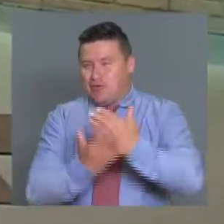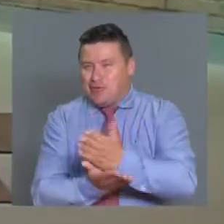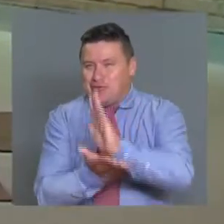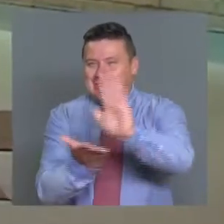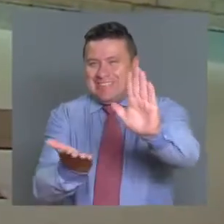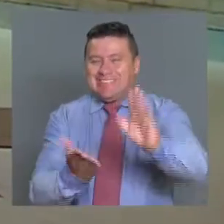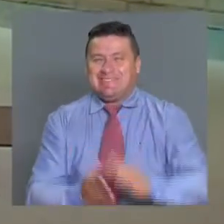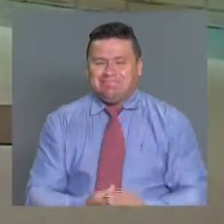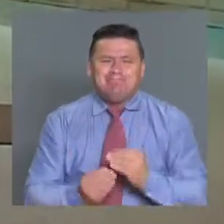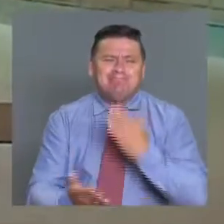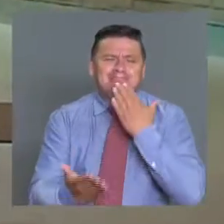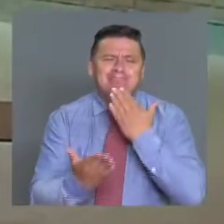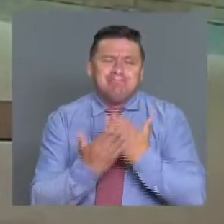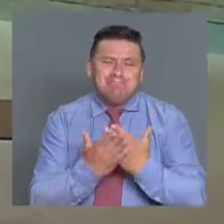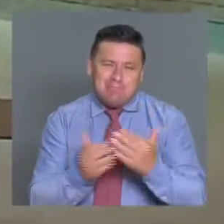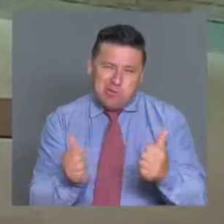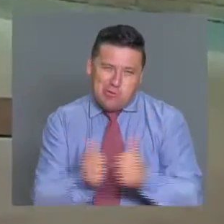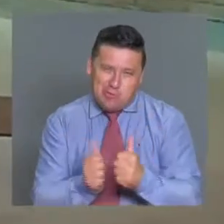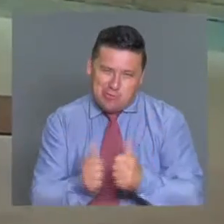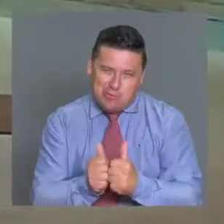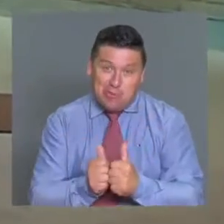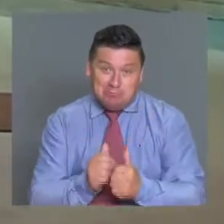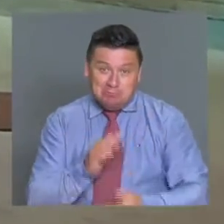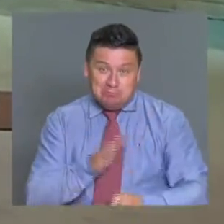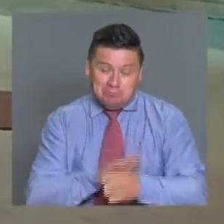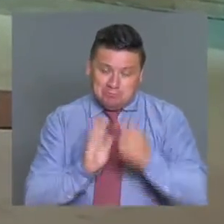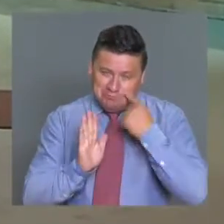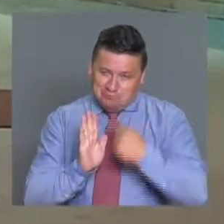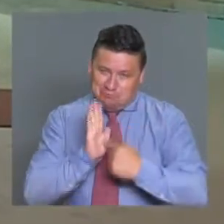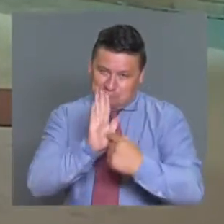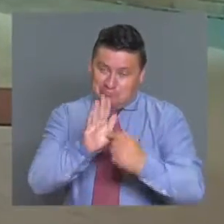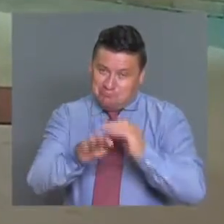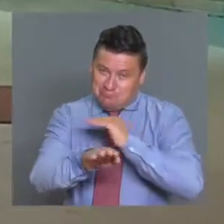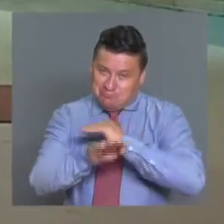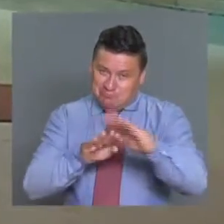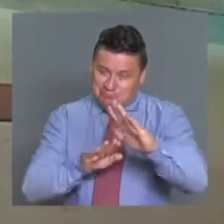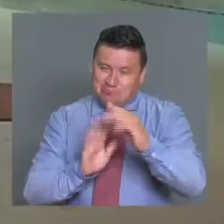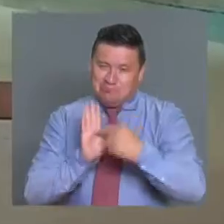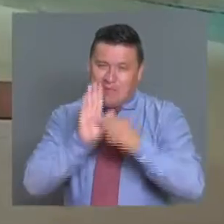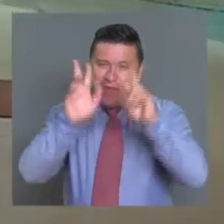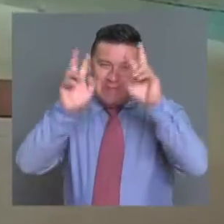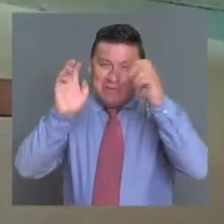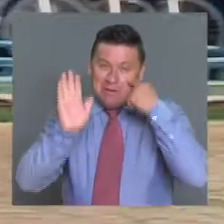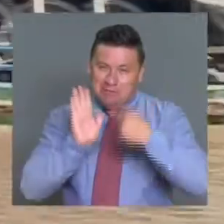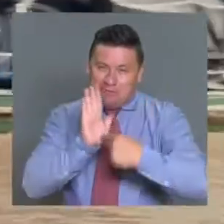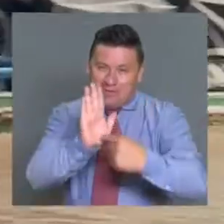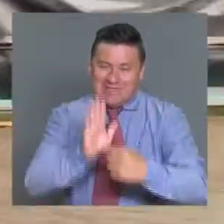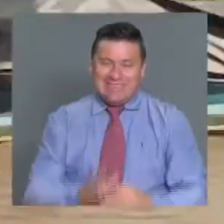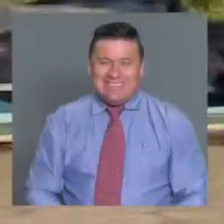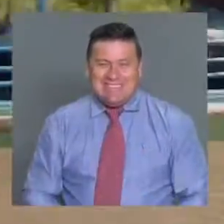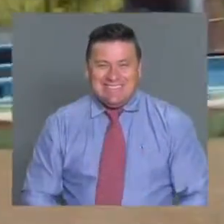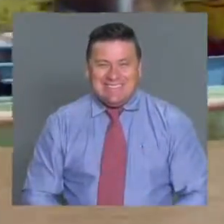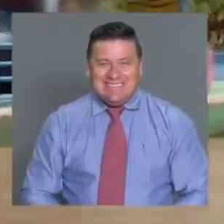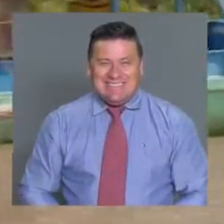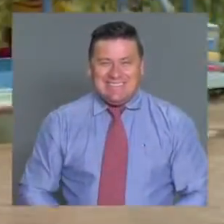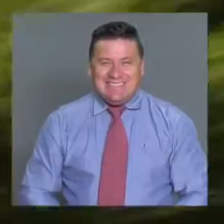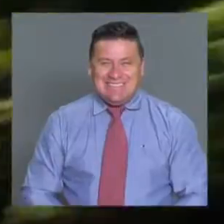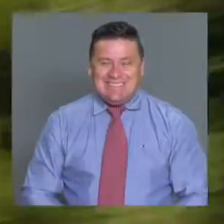de todos gracias por estar aquí con nosotros y a continuación los invitamos a ver nuestros titulares de hoy